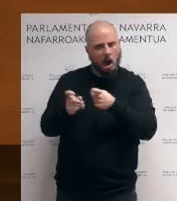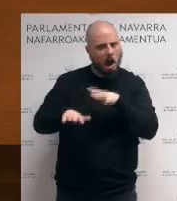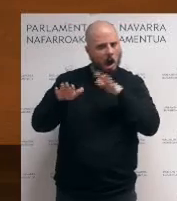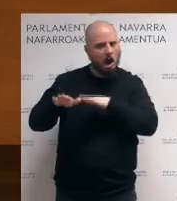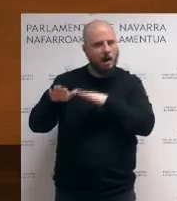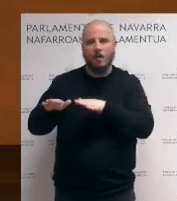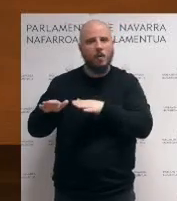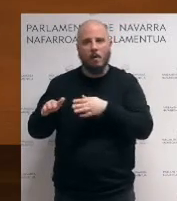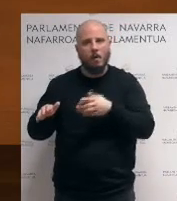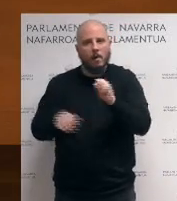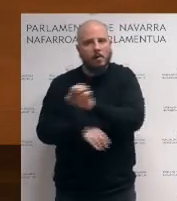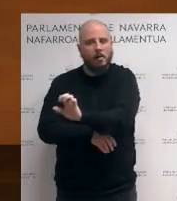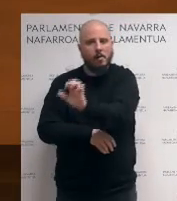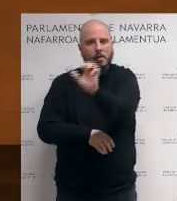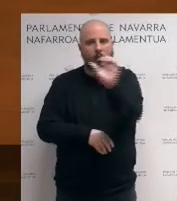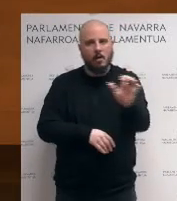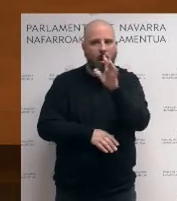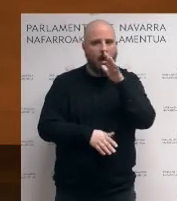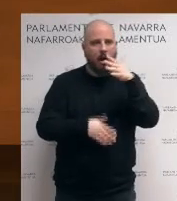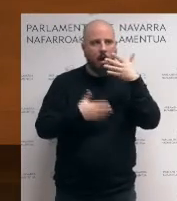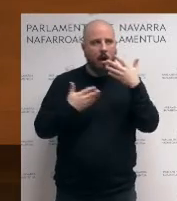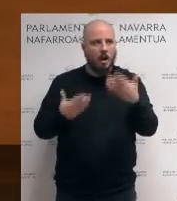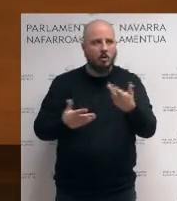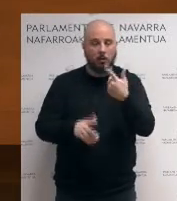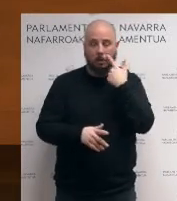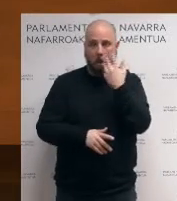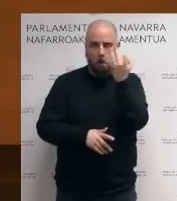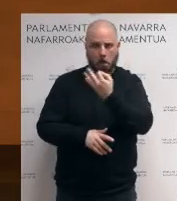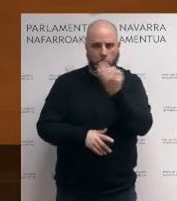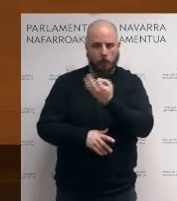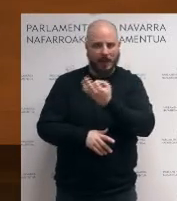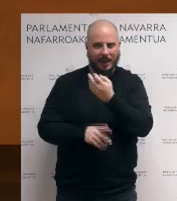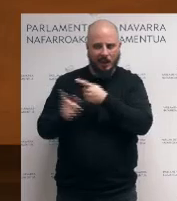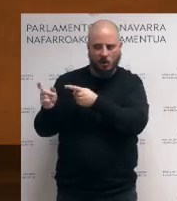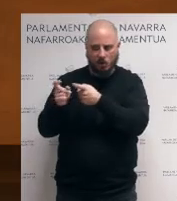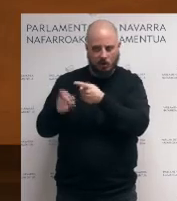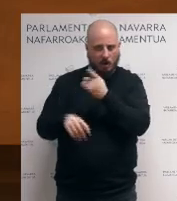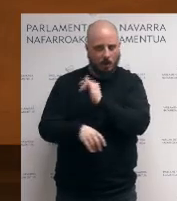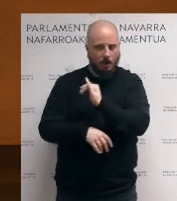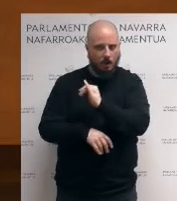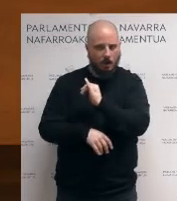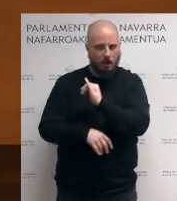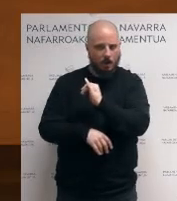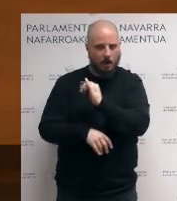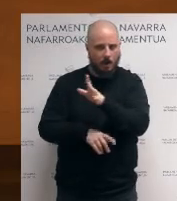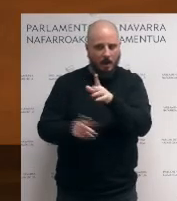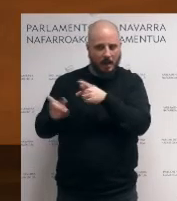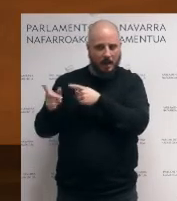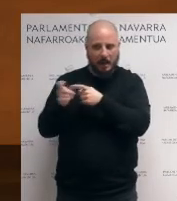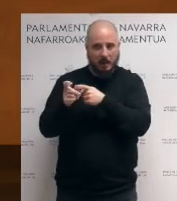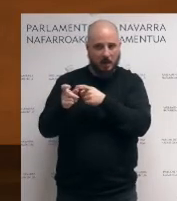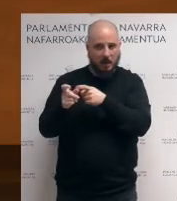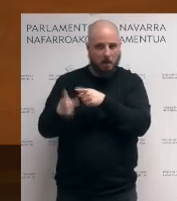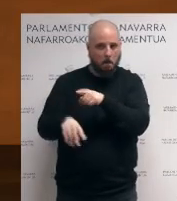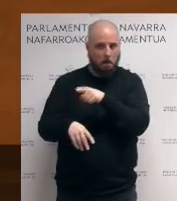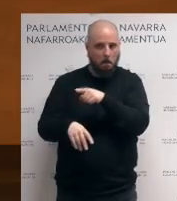territorio europeo, hay ahora mismo más que una amenaza belicista, que también. Ahora mismo hay una guerra que no ha